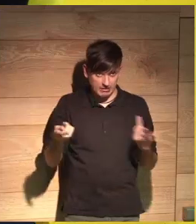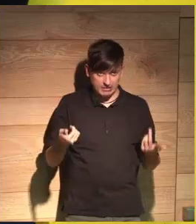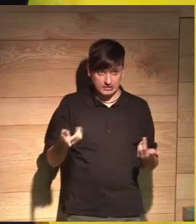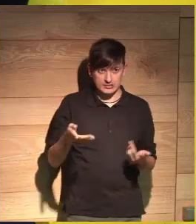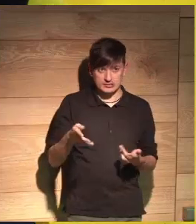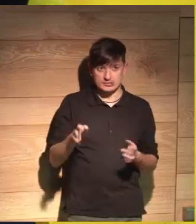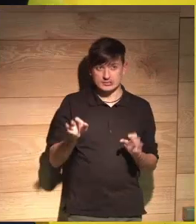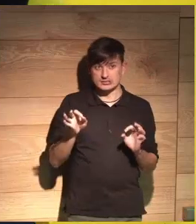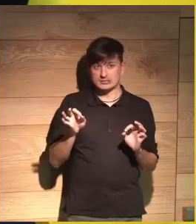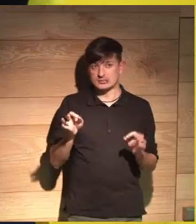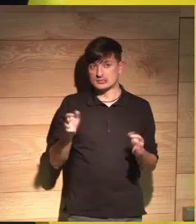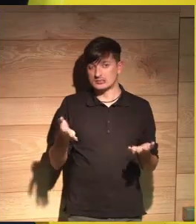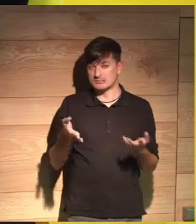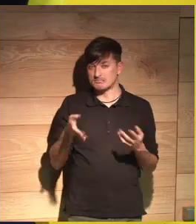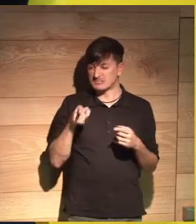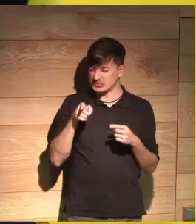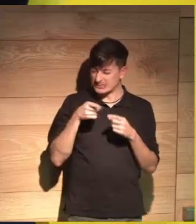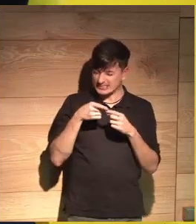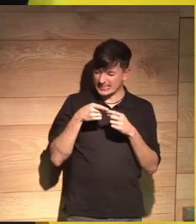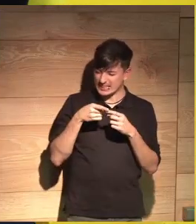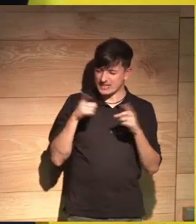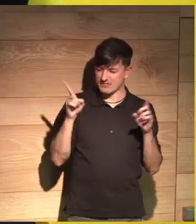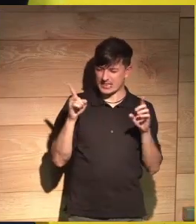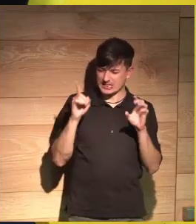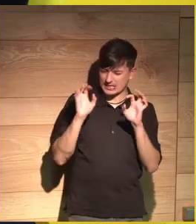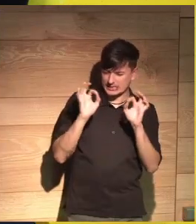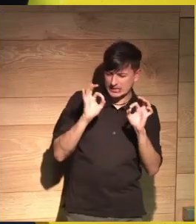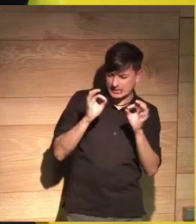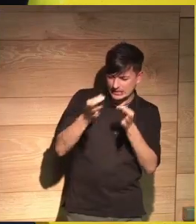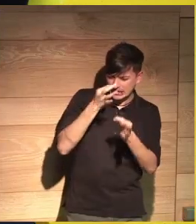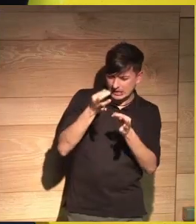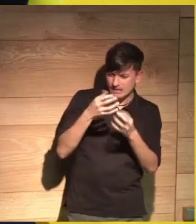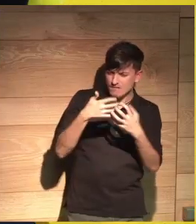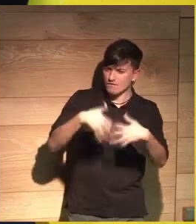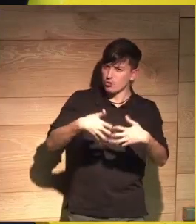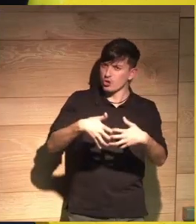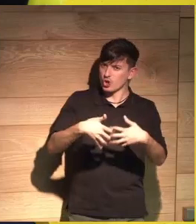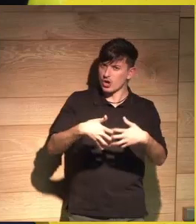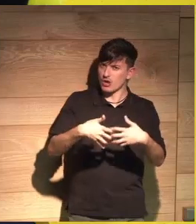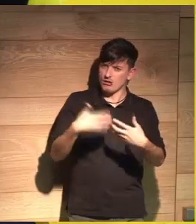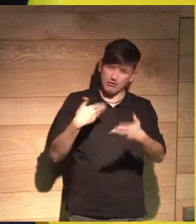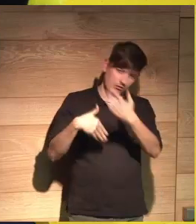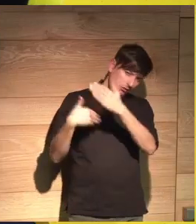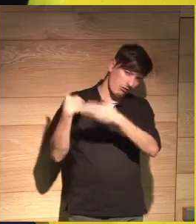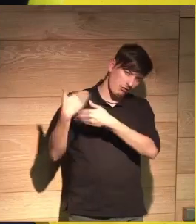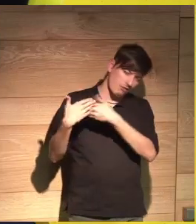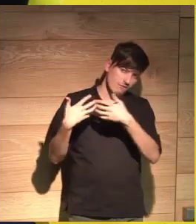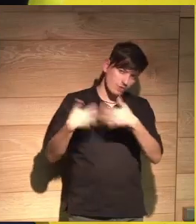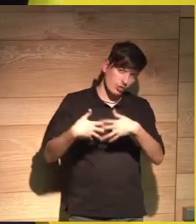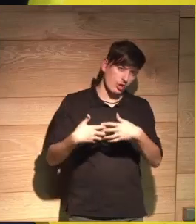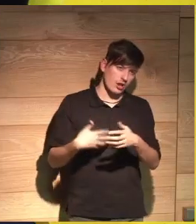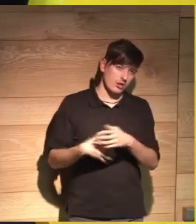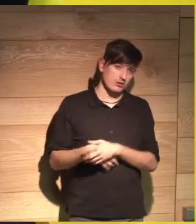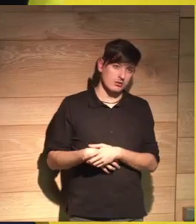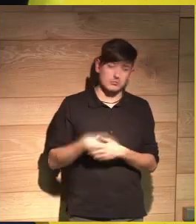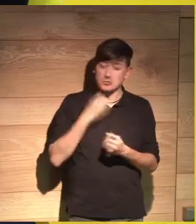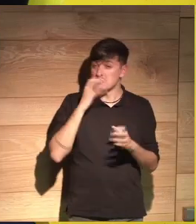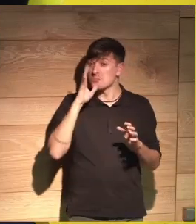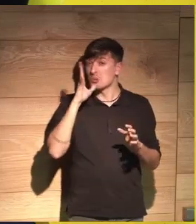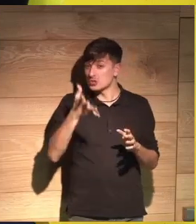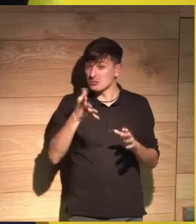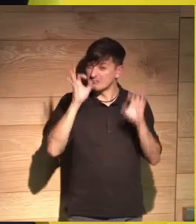muy distinta muy precisa y funciona a funcionar por miles de años bueno la razón no